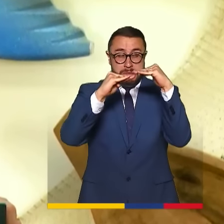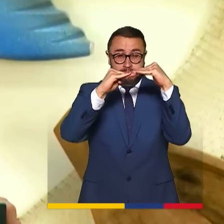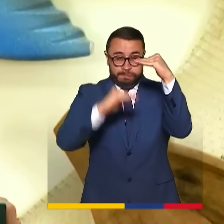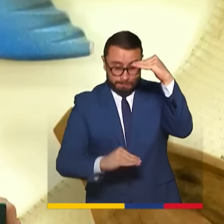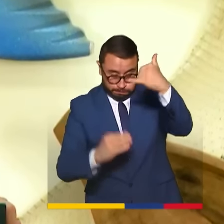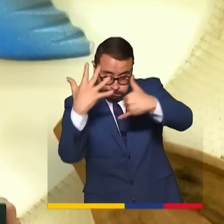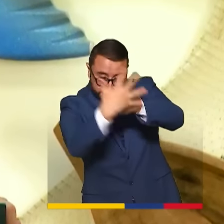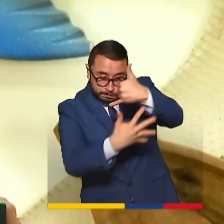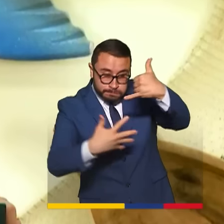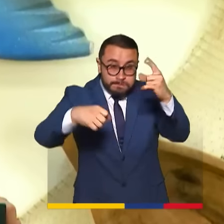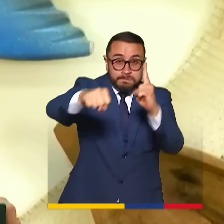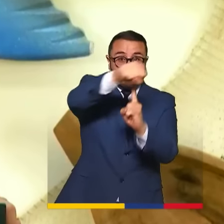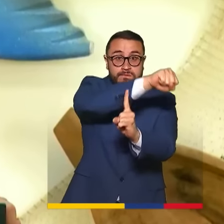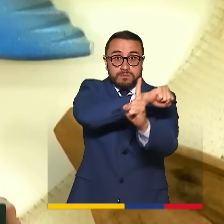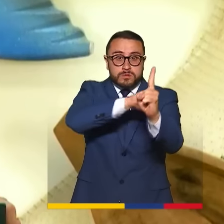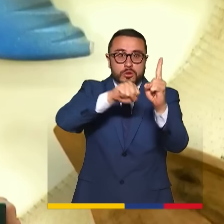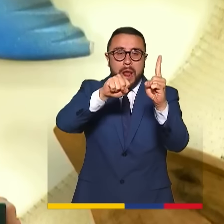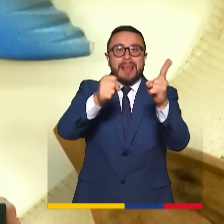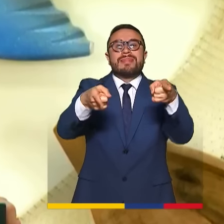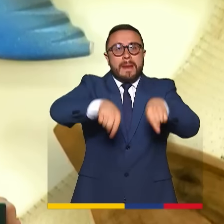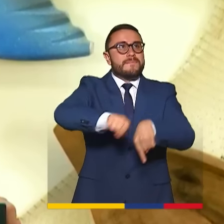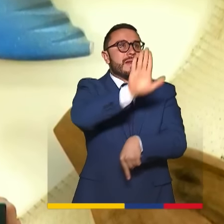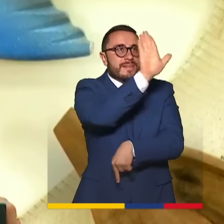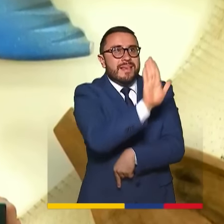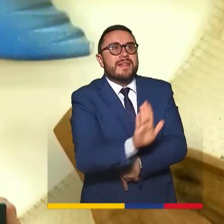social es también territorial.